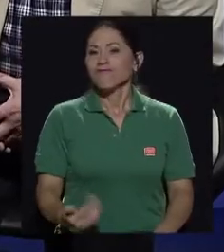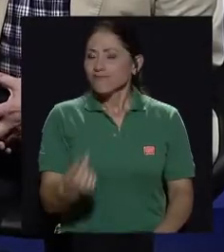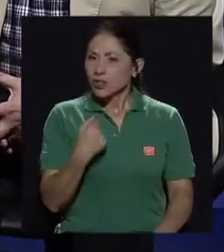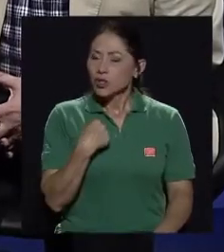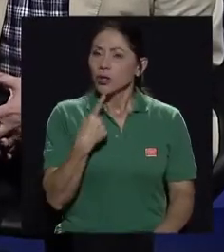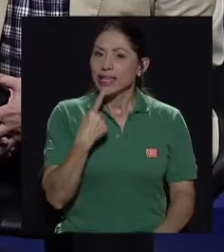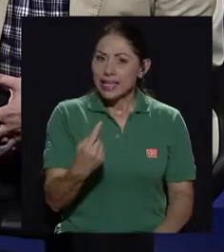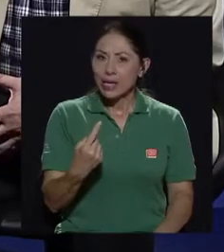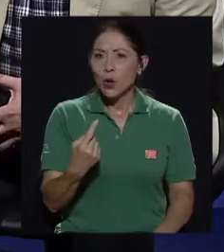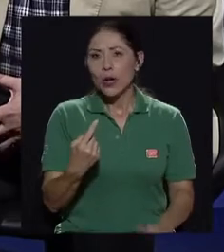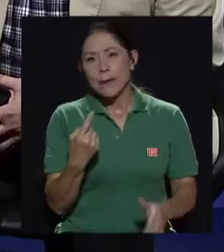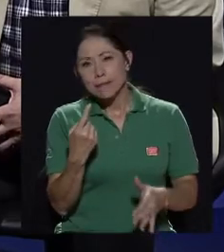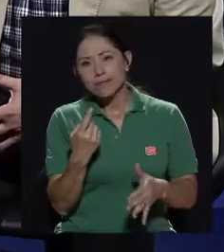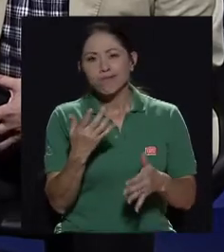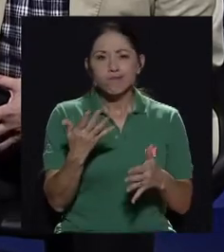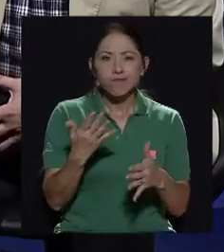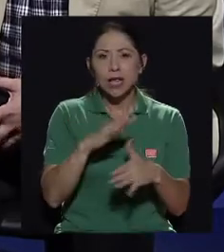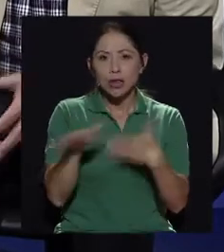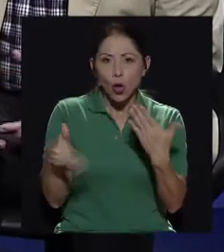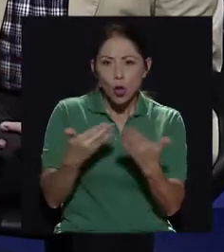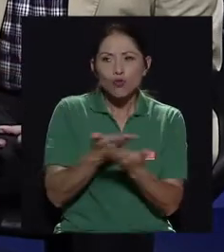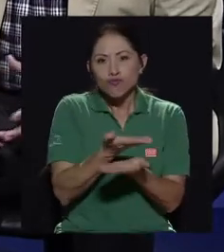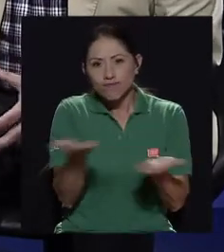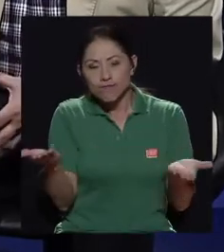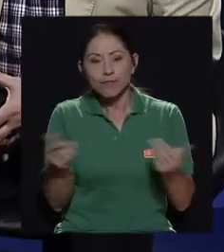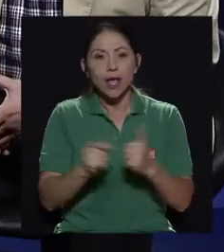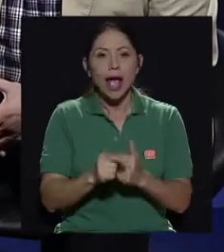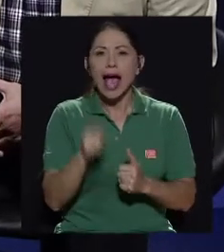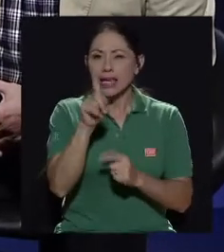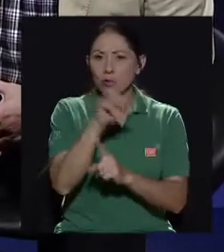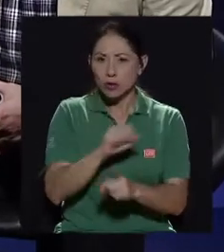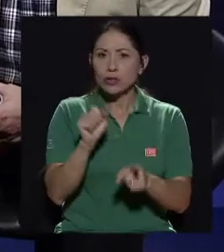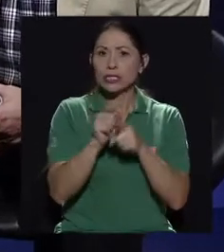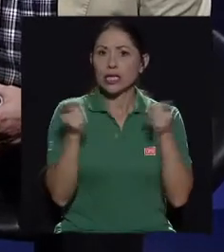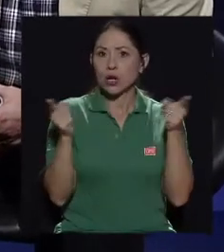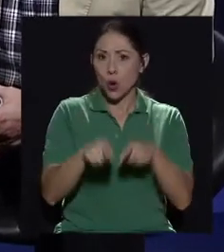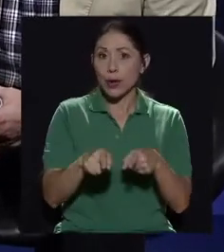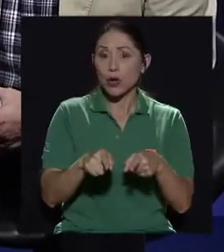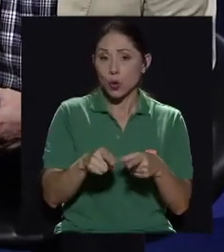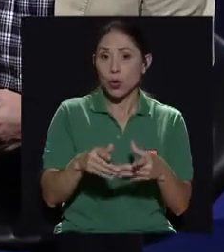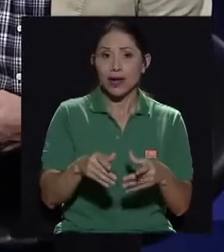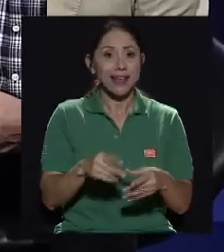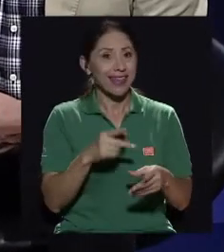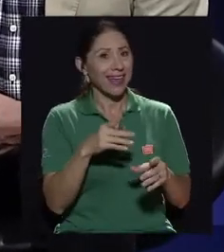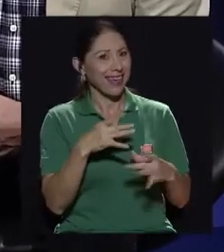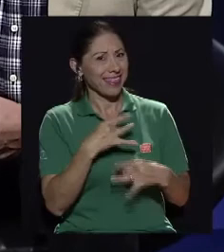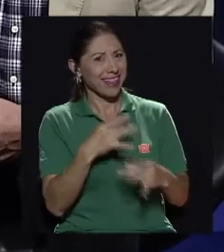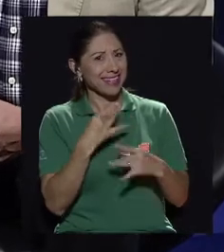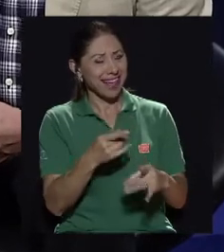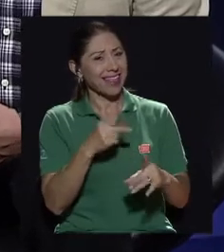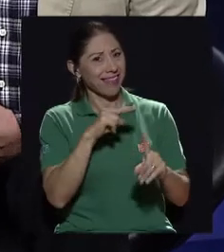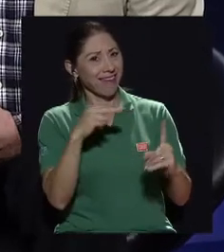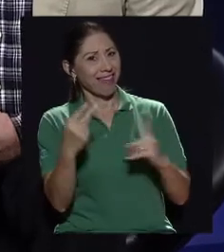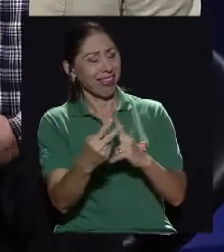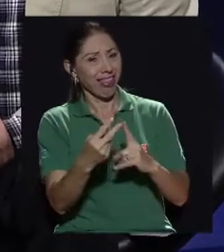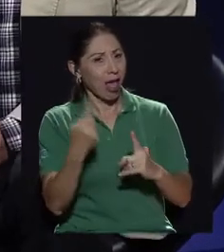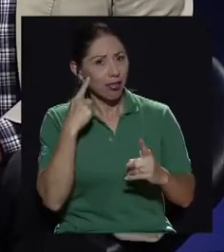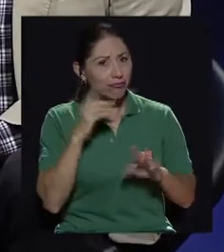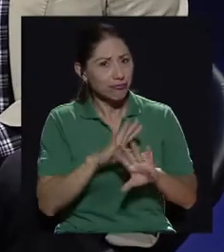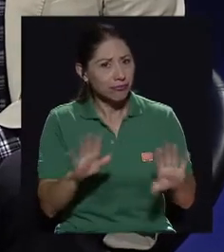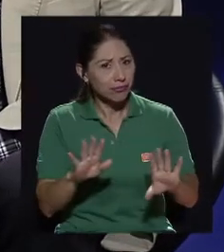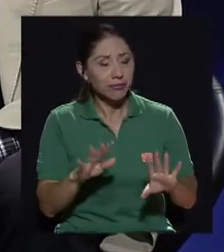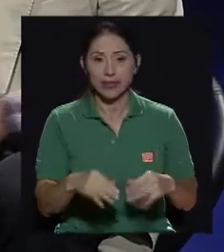yo digo que todo en parte aquí es un fenómeno que es bueno destacar e interesante esa lectura no hemos escuchado